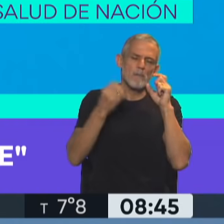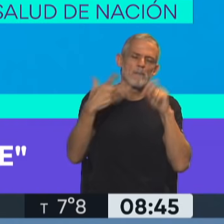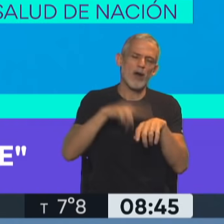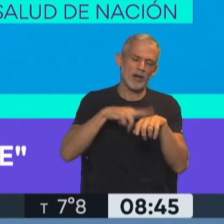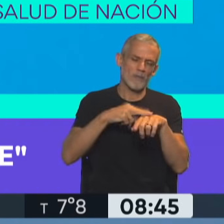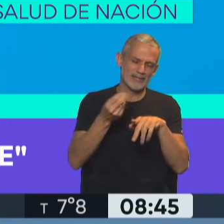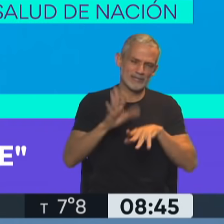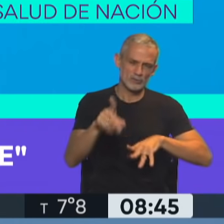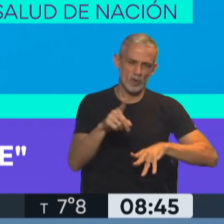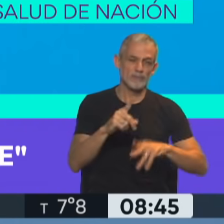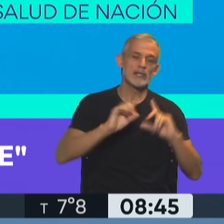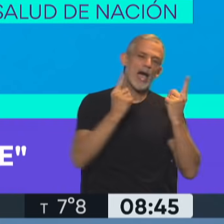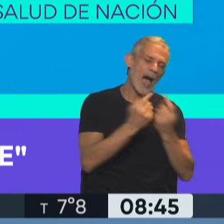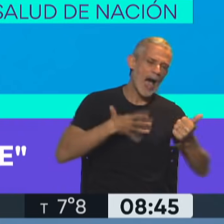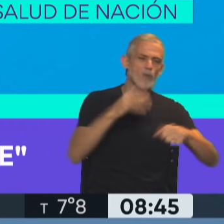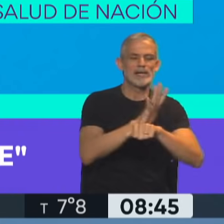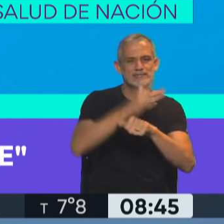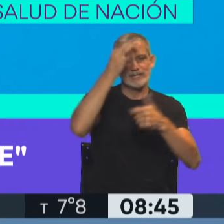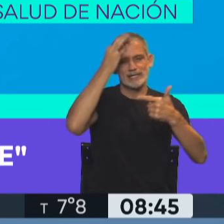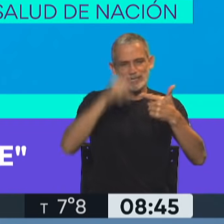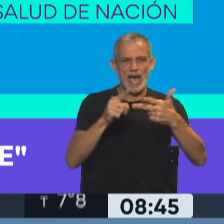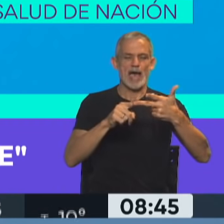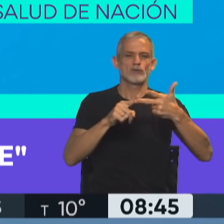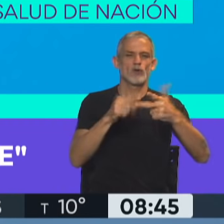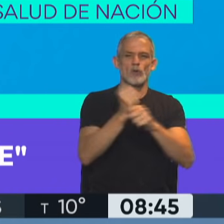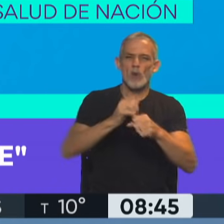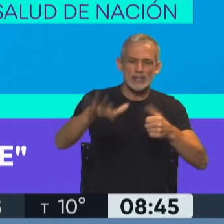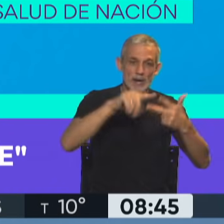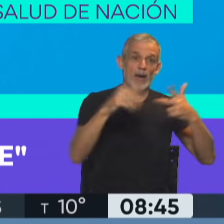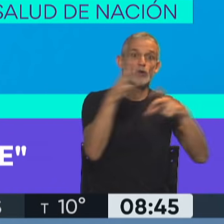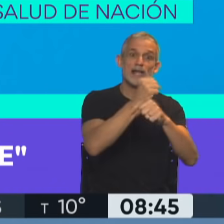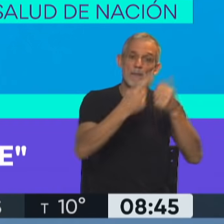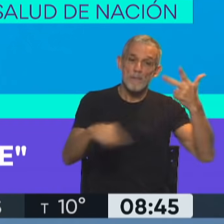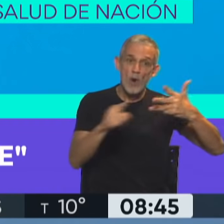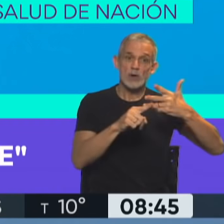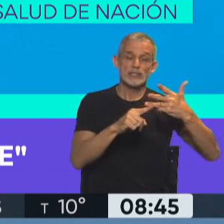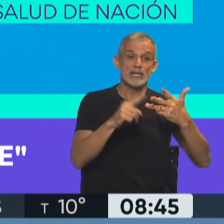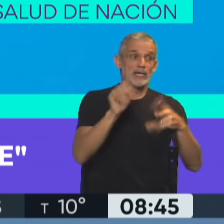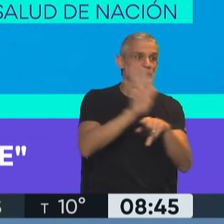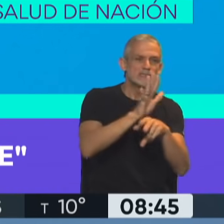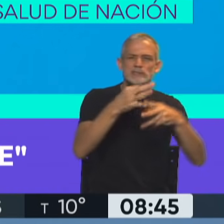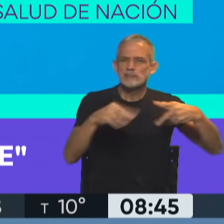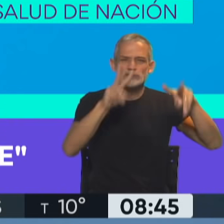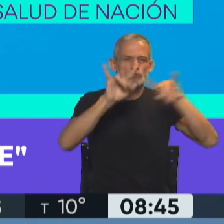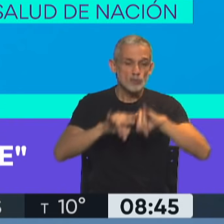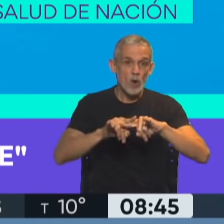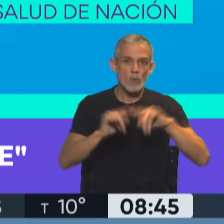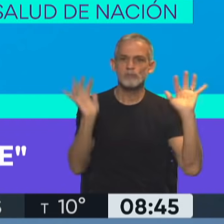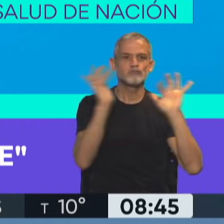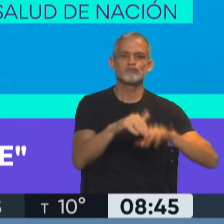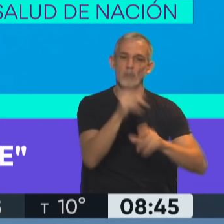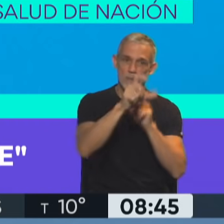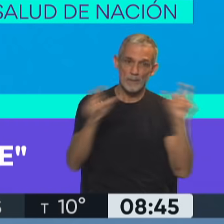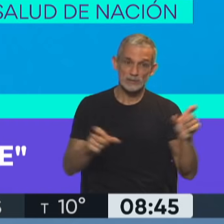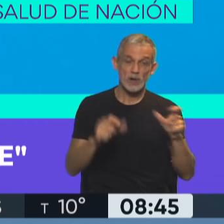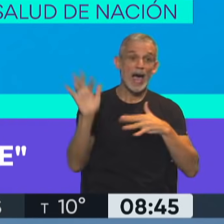lo tanto, las aulas, el cine, el teatro, los ámbitos de trabajo, el transporte público, los espectáculos y los eventos masivos y al